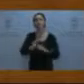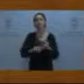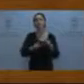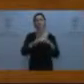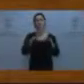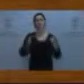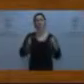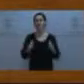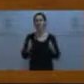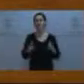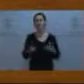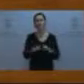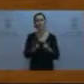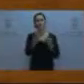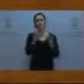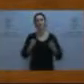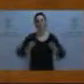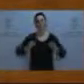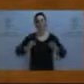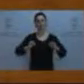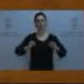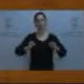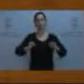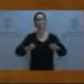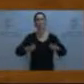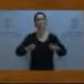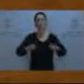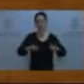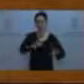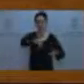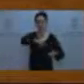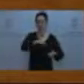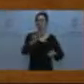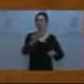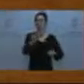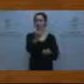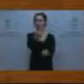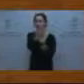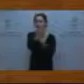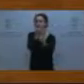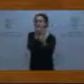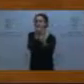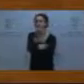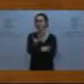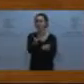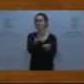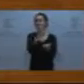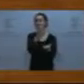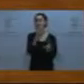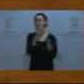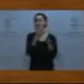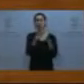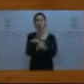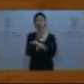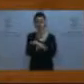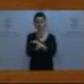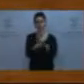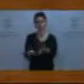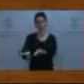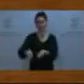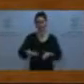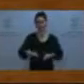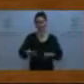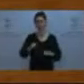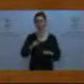de introducción, hemos de manifestar que el comienzo de tramitación de una adopción nacional y una